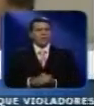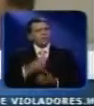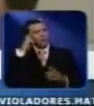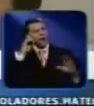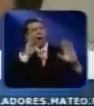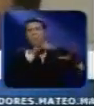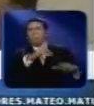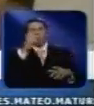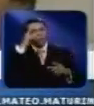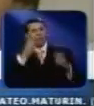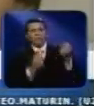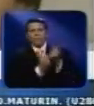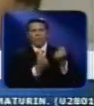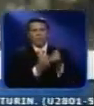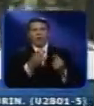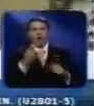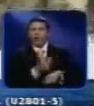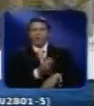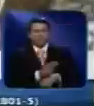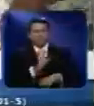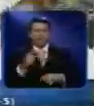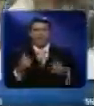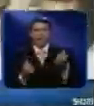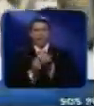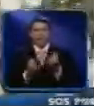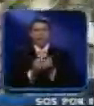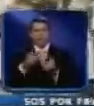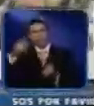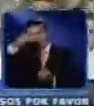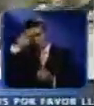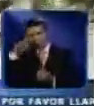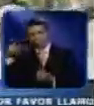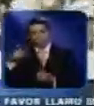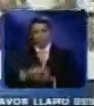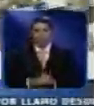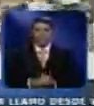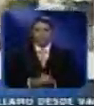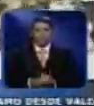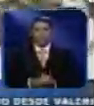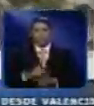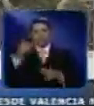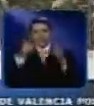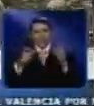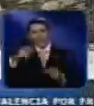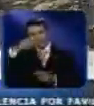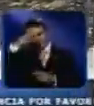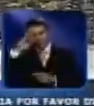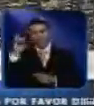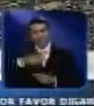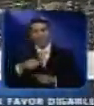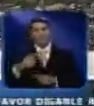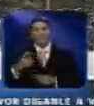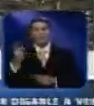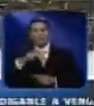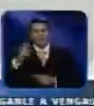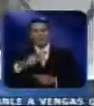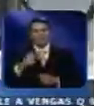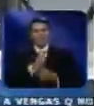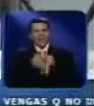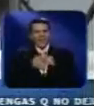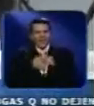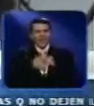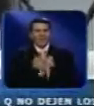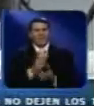es un espaldarazo a la gente de Cuba. ¿Sabes? Es que la gente de Cuba también se merece el cariño y la atención y el